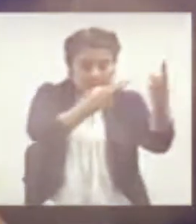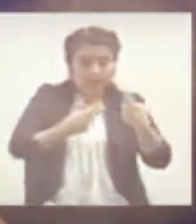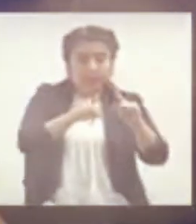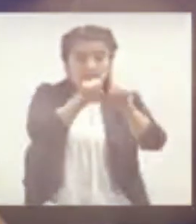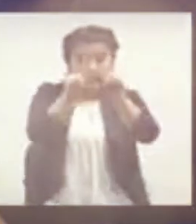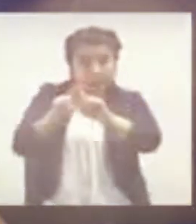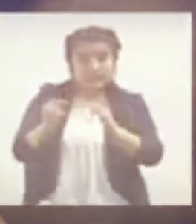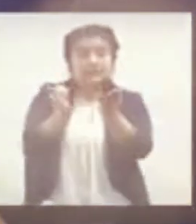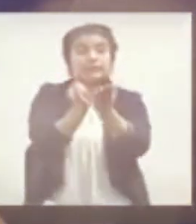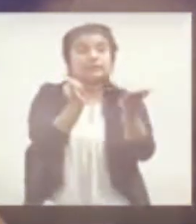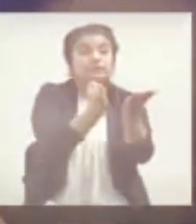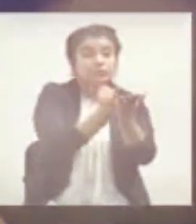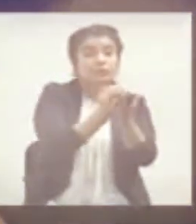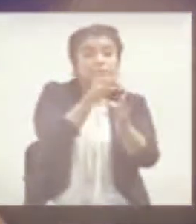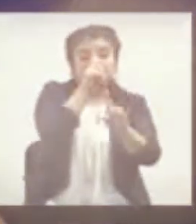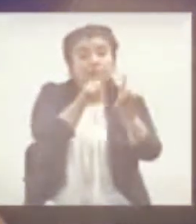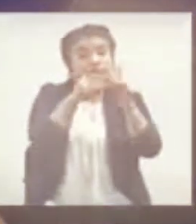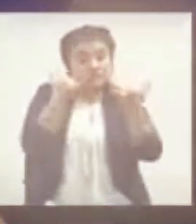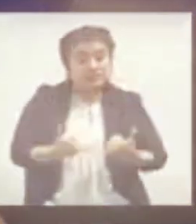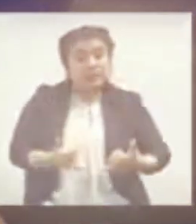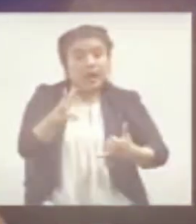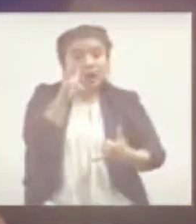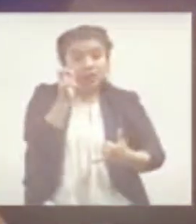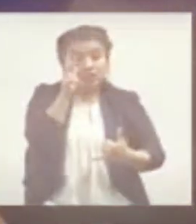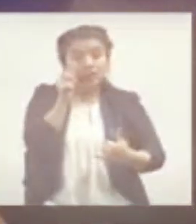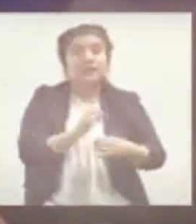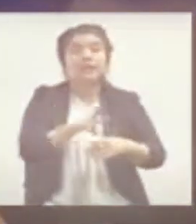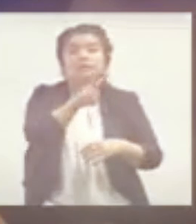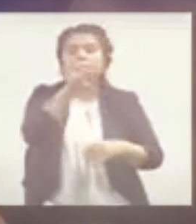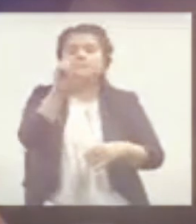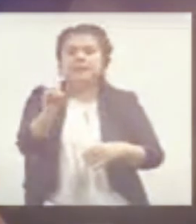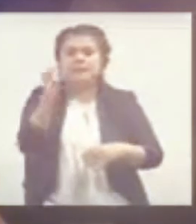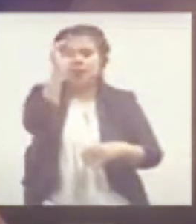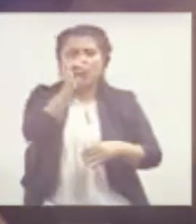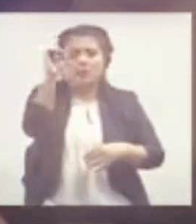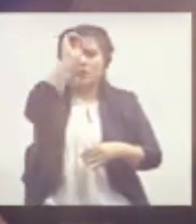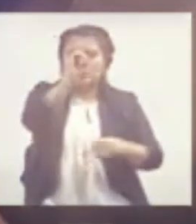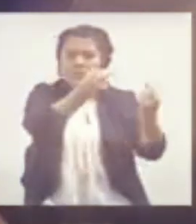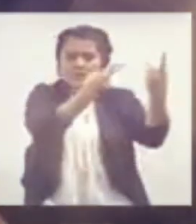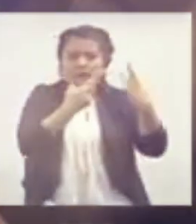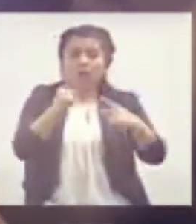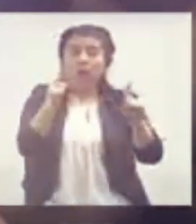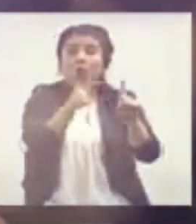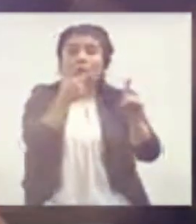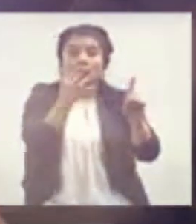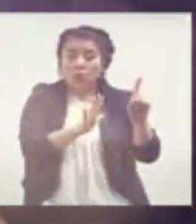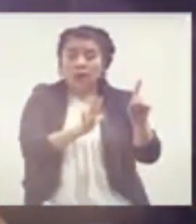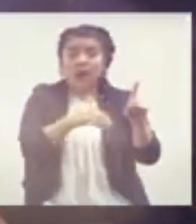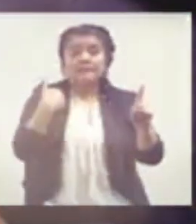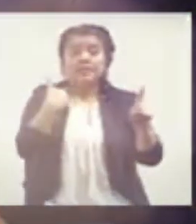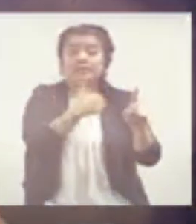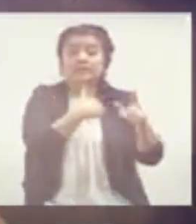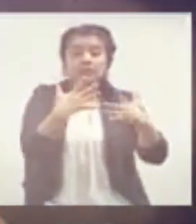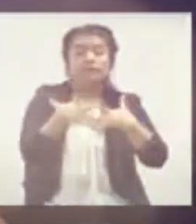diferentes instituciones. Y como podemos ver, de las 20 opiniones recibidas, únicamente una, que es la del Ministerio de